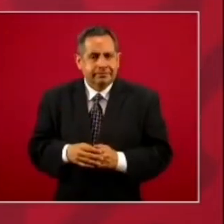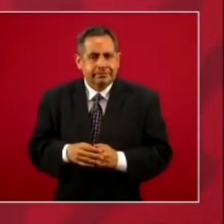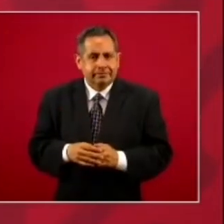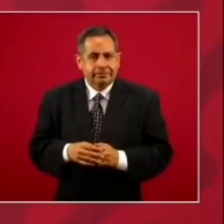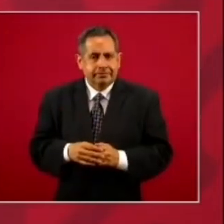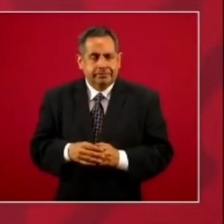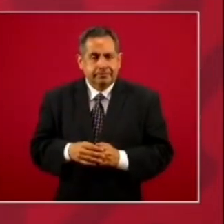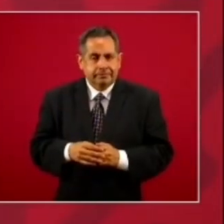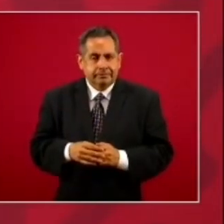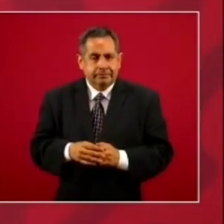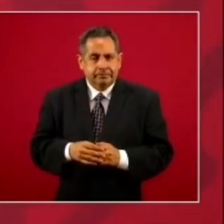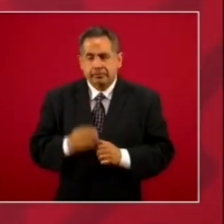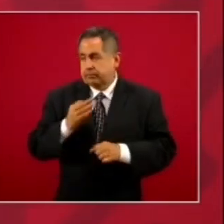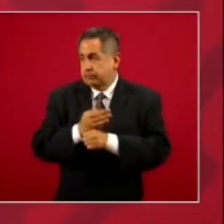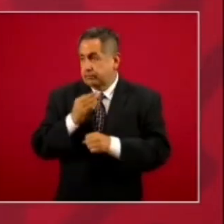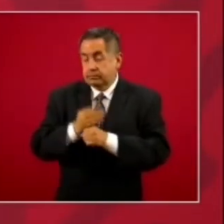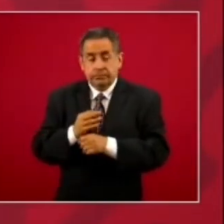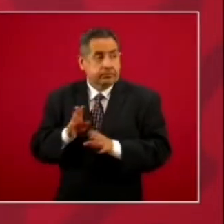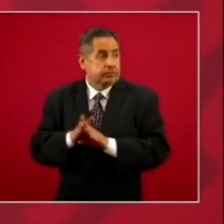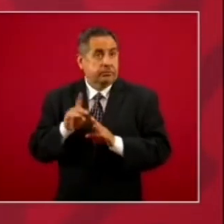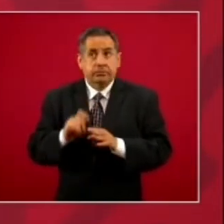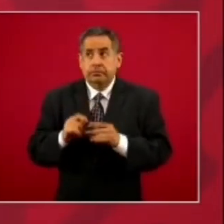en un momento